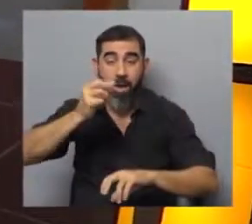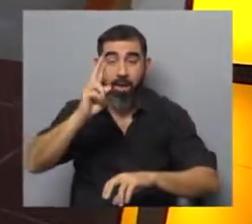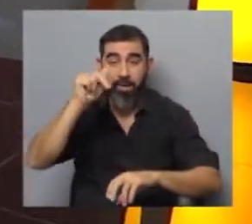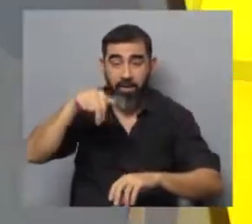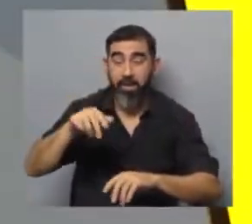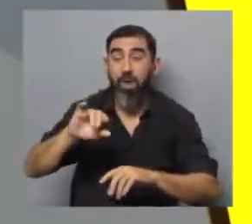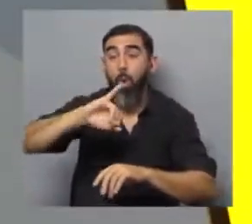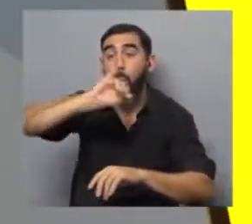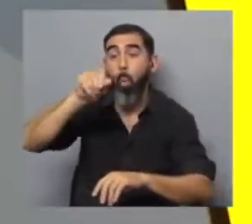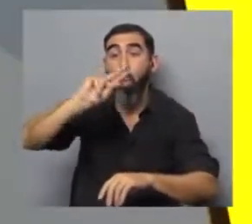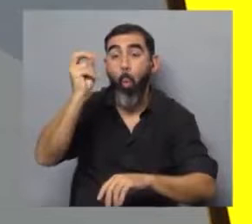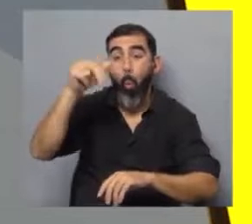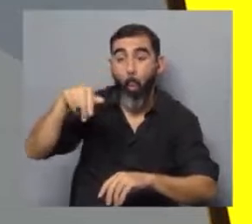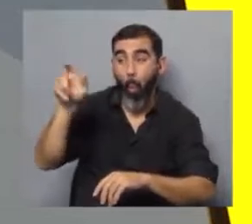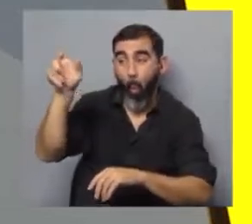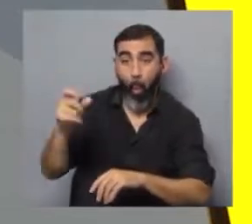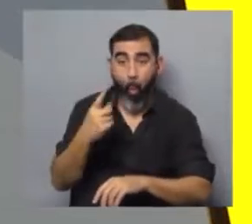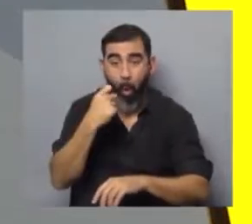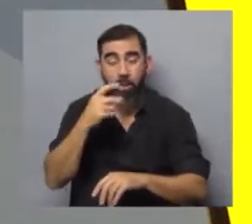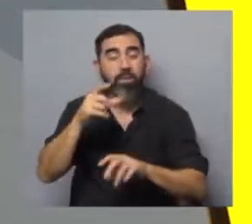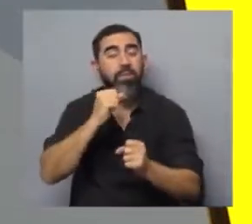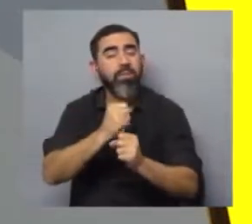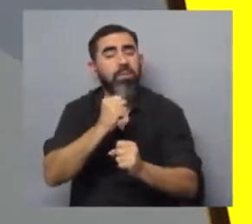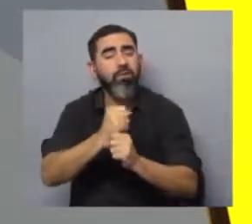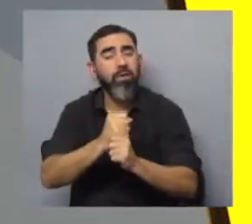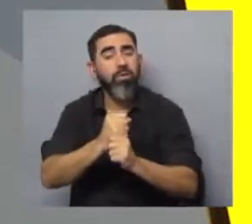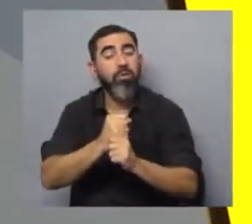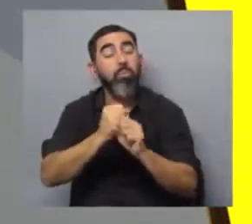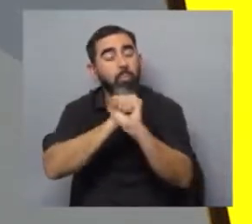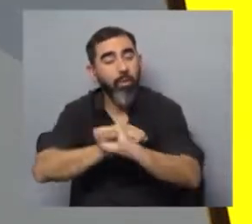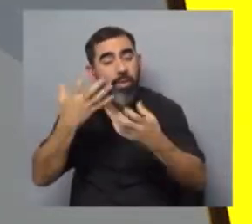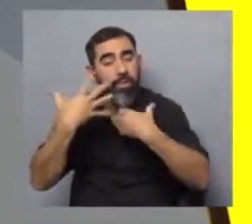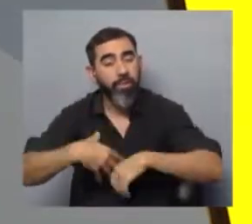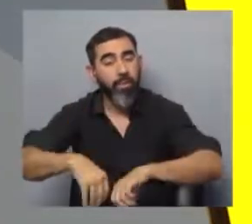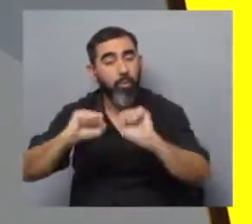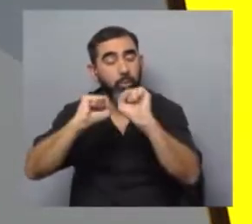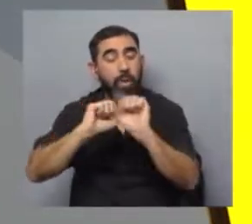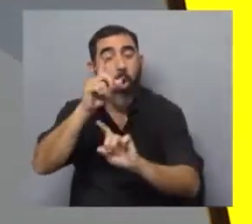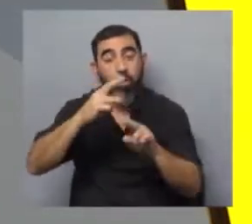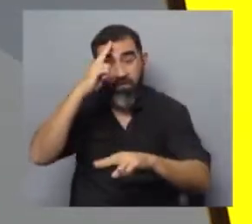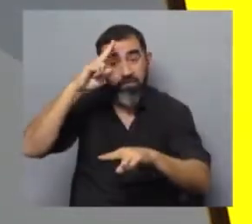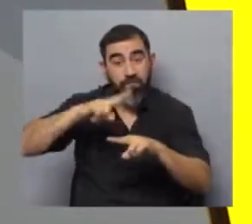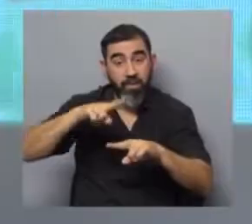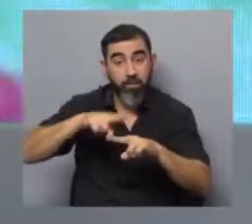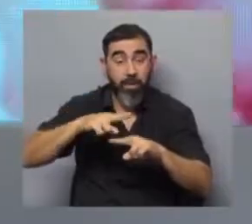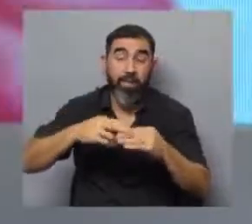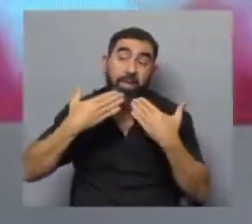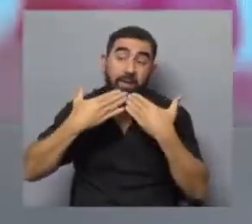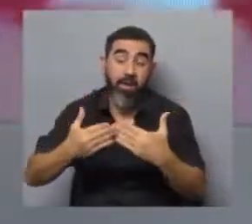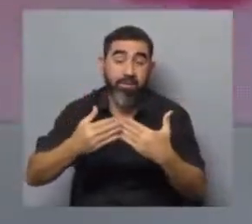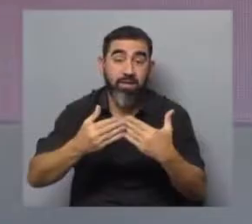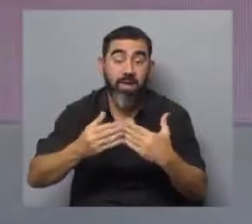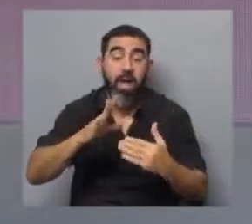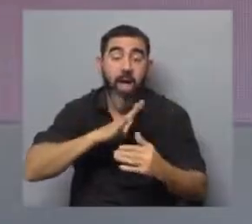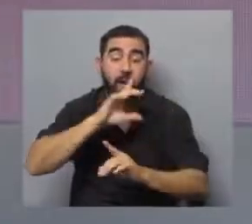otras cosas, tiene que ver su línea de trabajo con la posibilidad de detectar tempranamente algunas enfermedades a partir del hallazgo